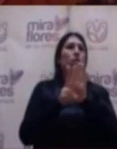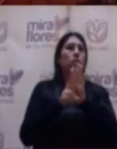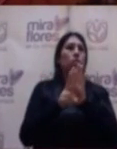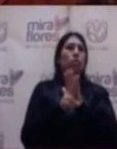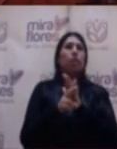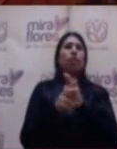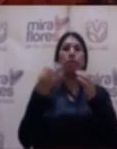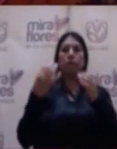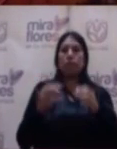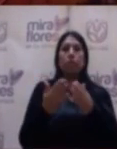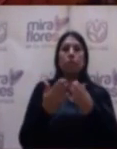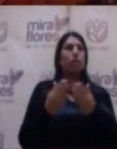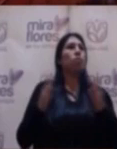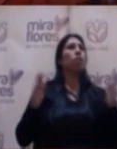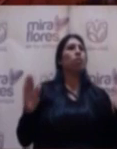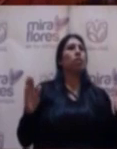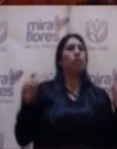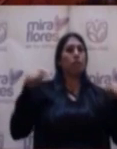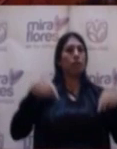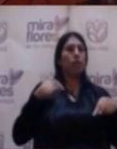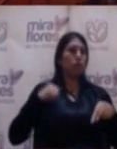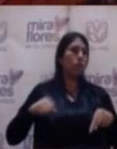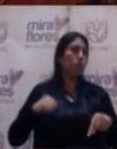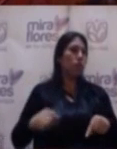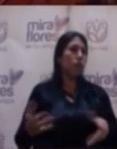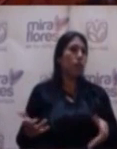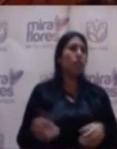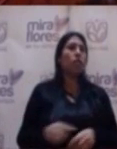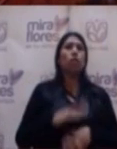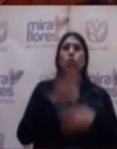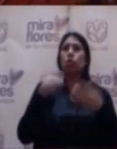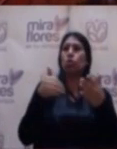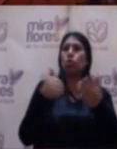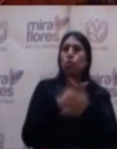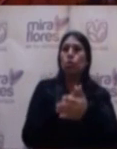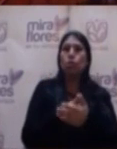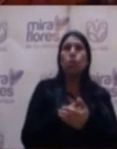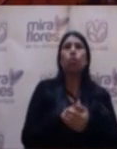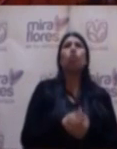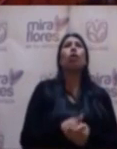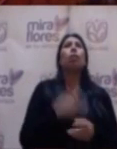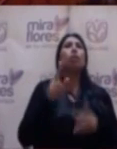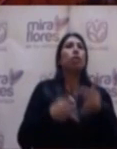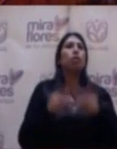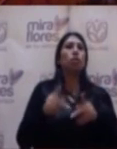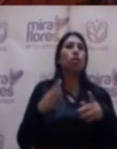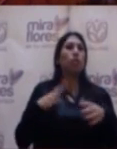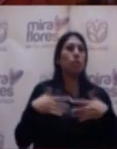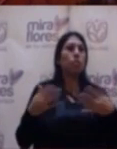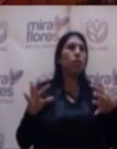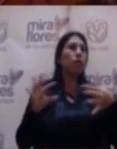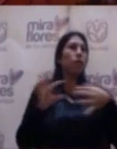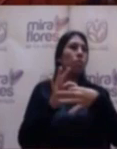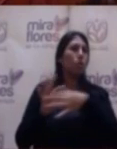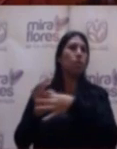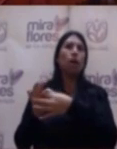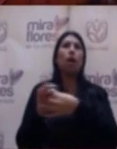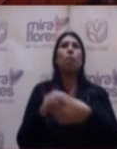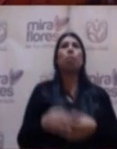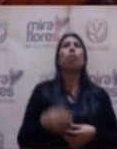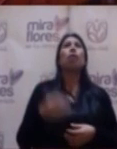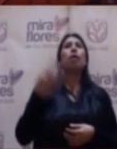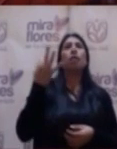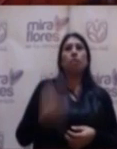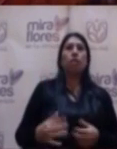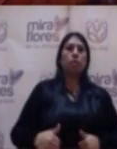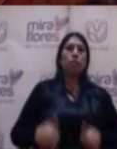puertas abiertas de la municipalidad. Y todo aquel que pueda sumar para la generación de calidad de vida para los